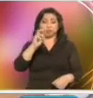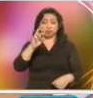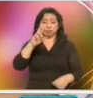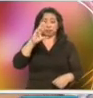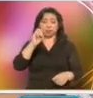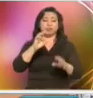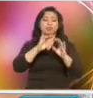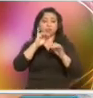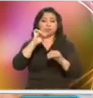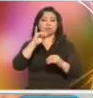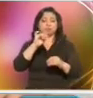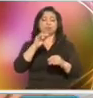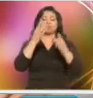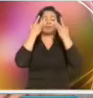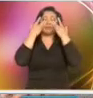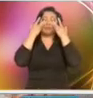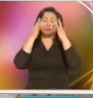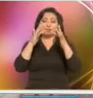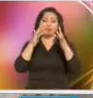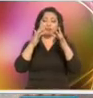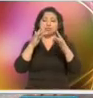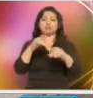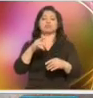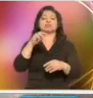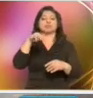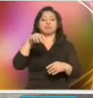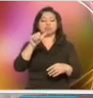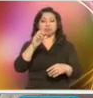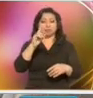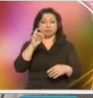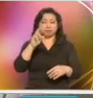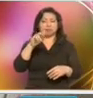más conflicto. Pino Suárez renuncia. Y lo que hace